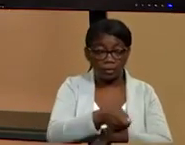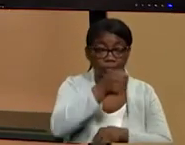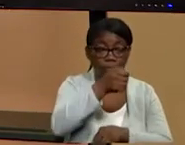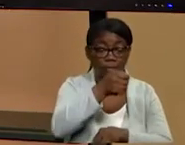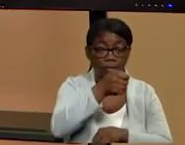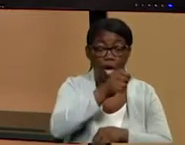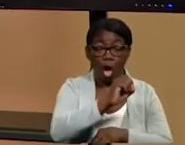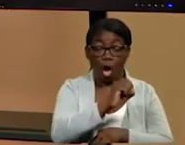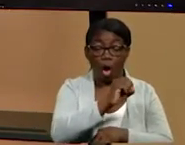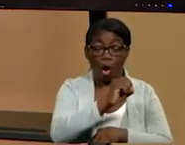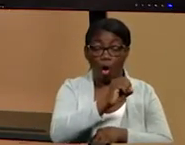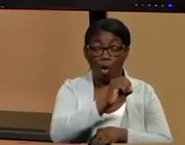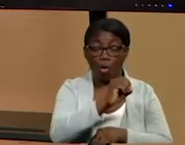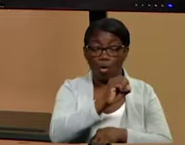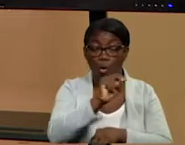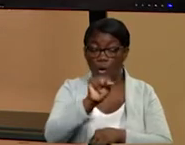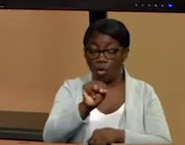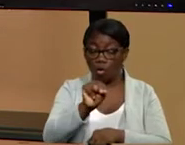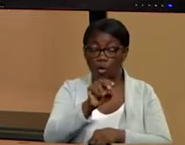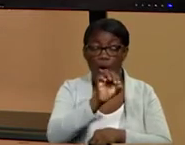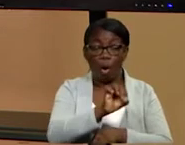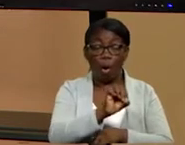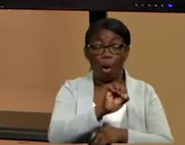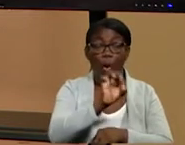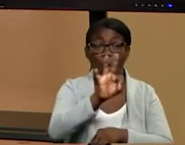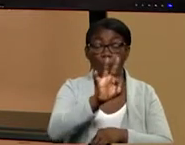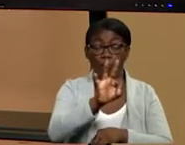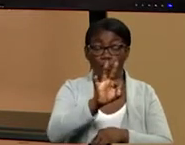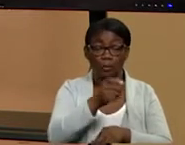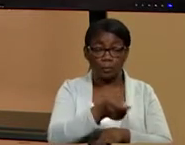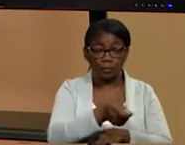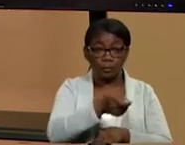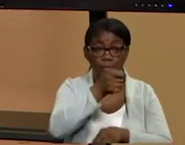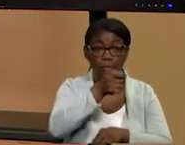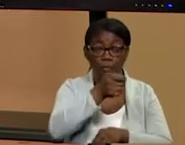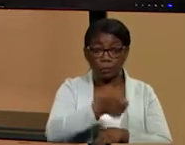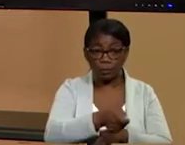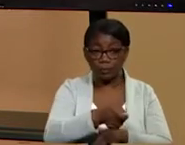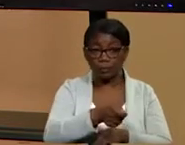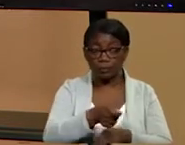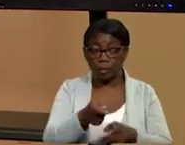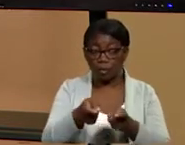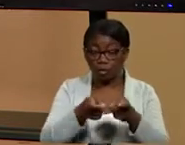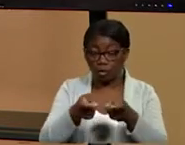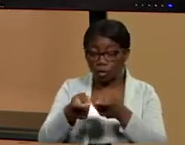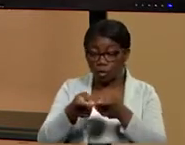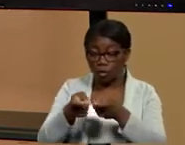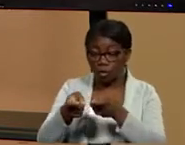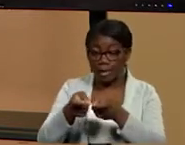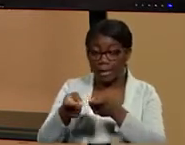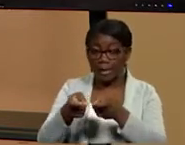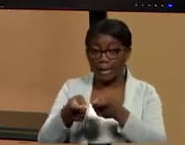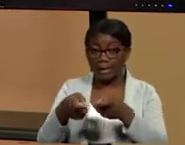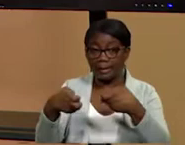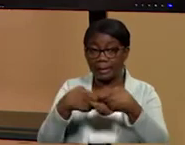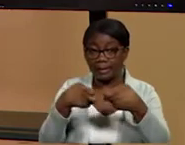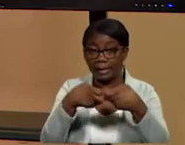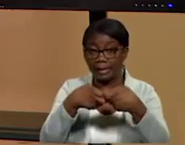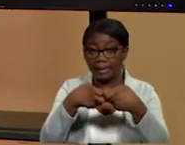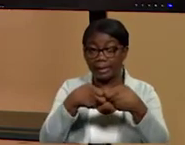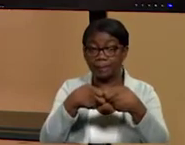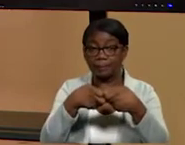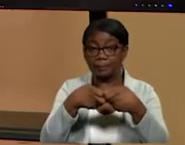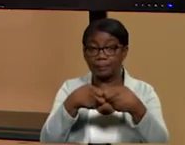o cierran unos o varios circuitos electrónicos. Normalmente son los que controlan la energía o el